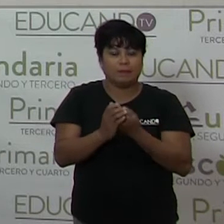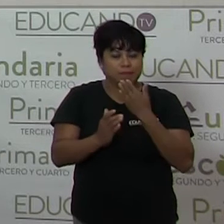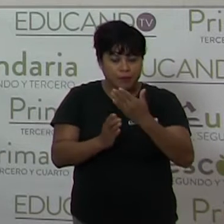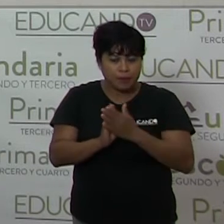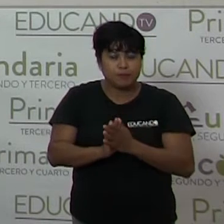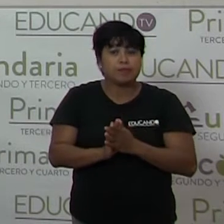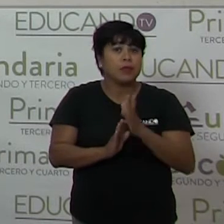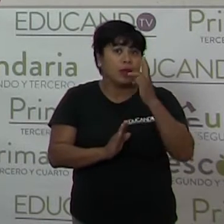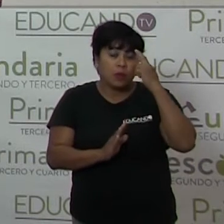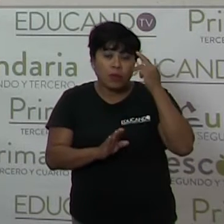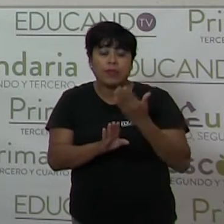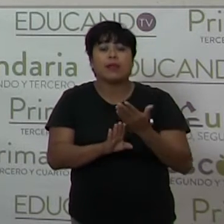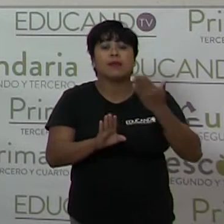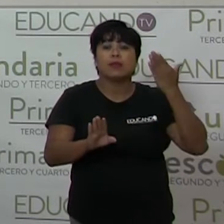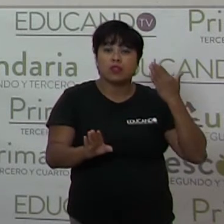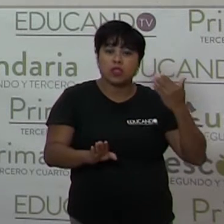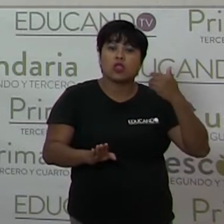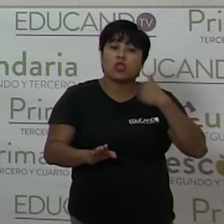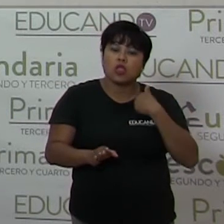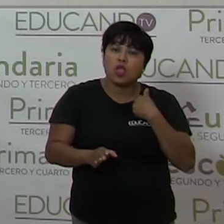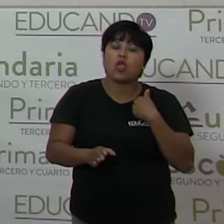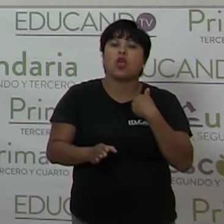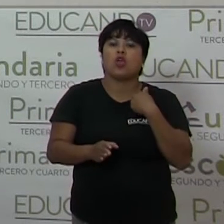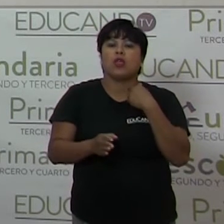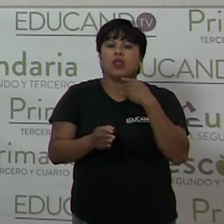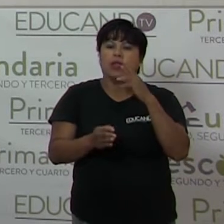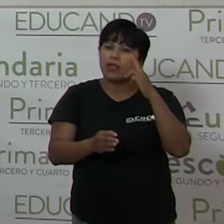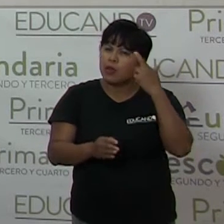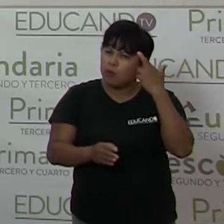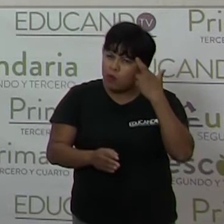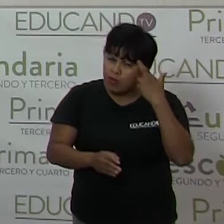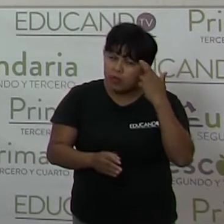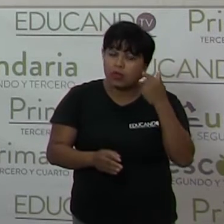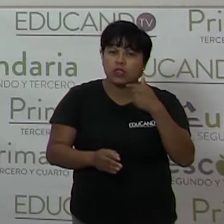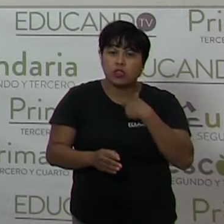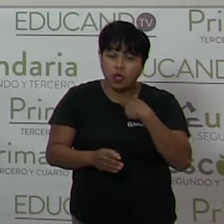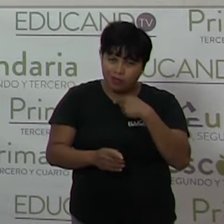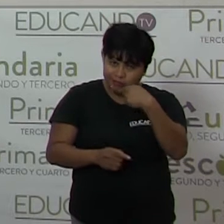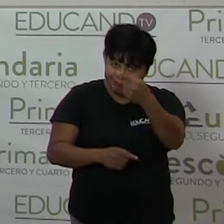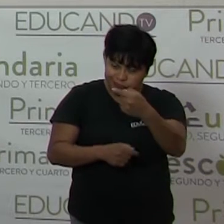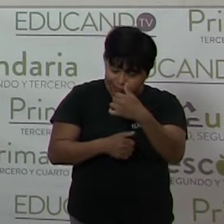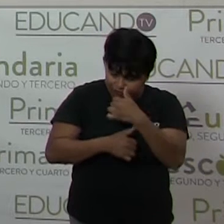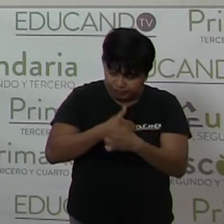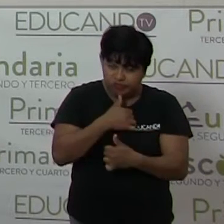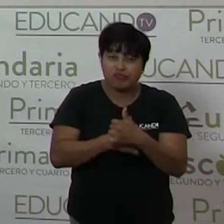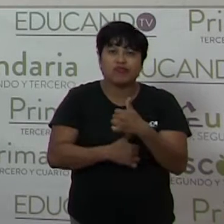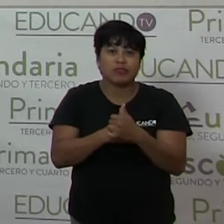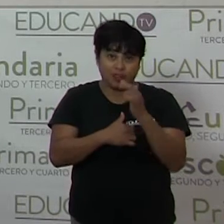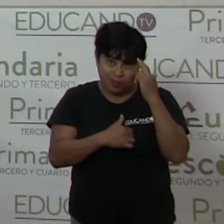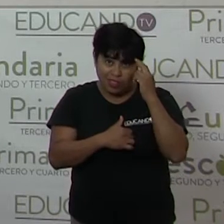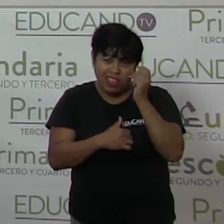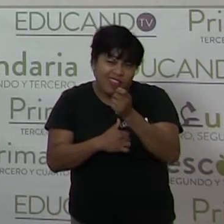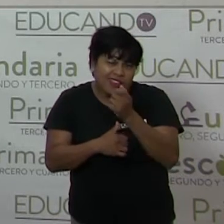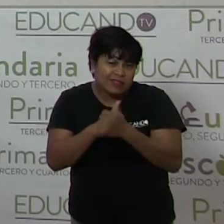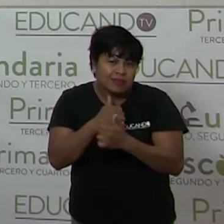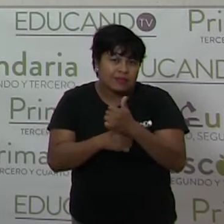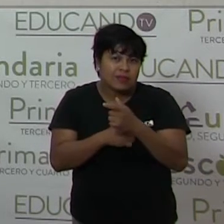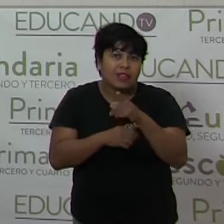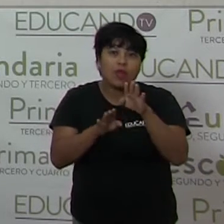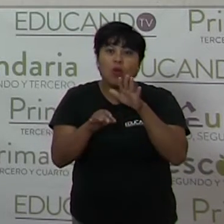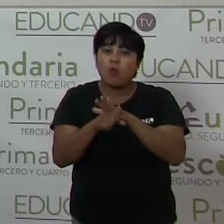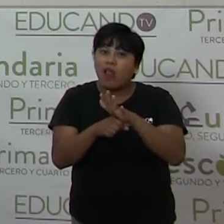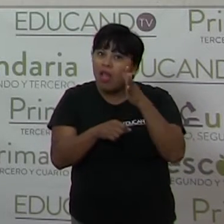pues bien la vez pasada yo te rete te acuerdas que te reto a que te rete